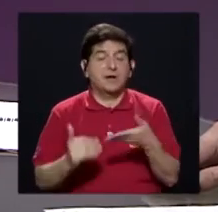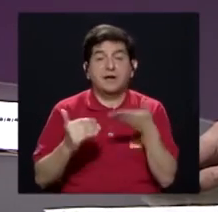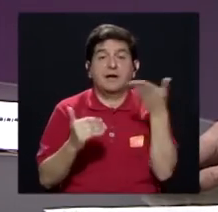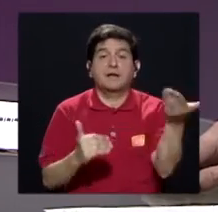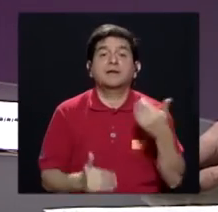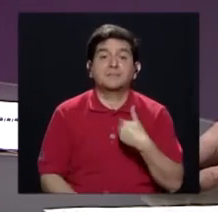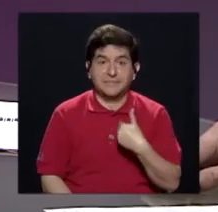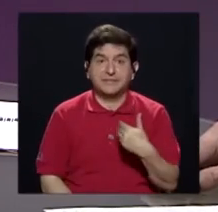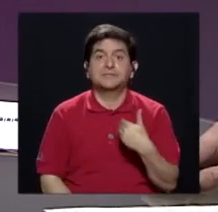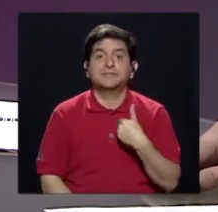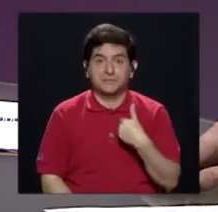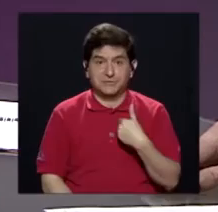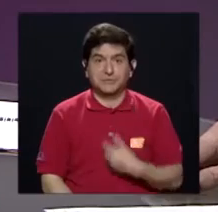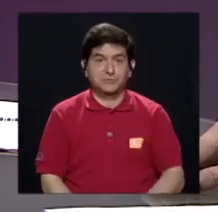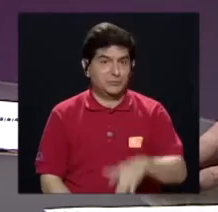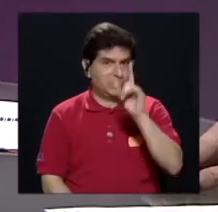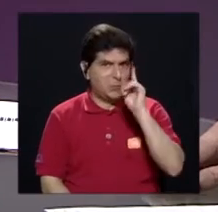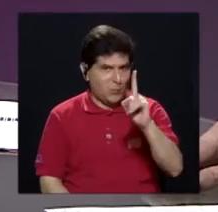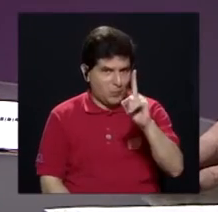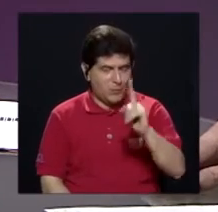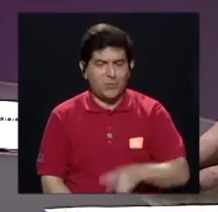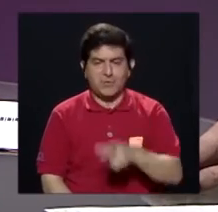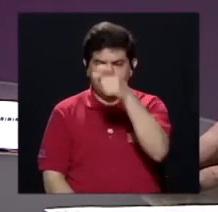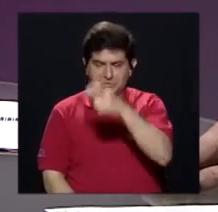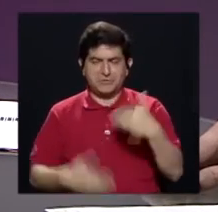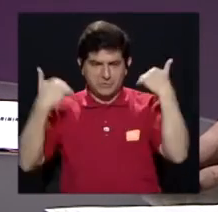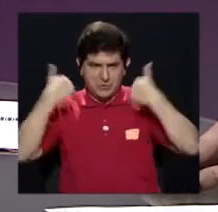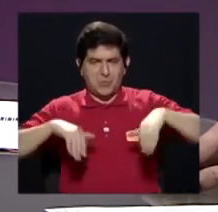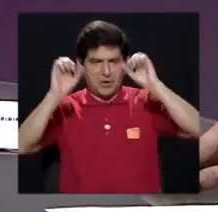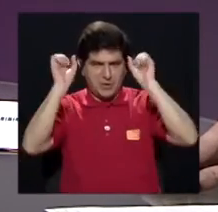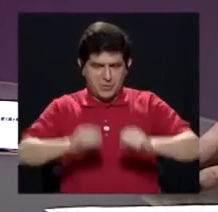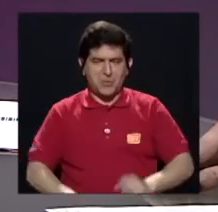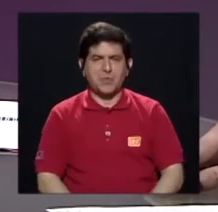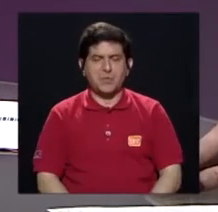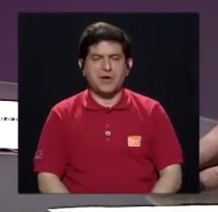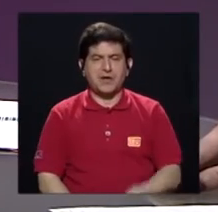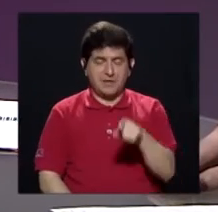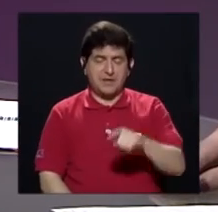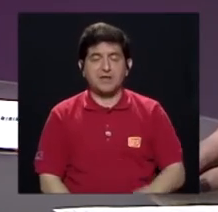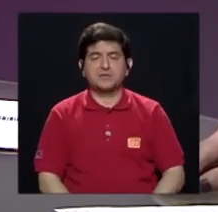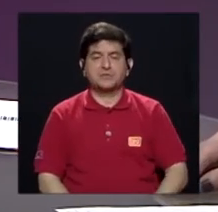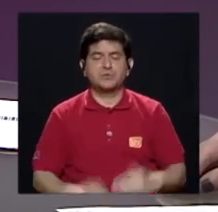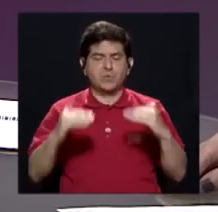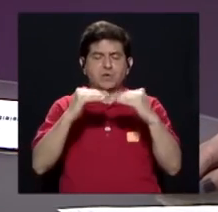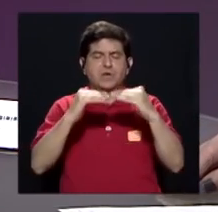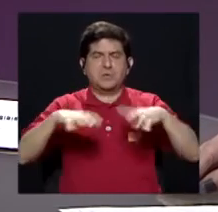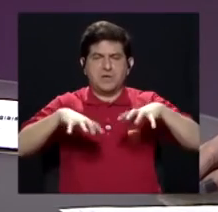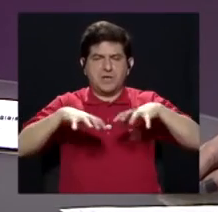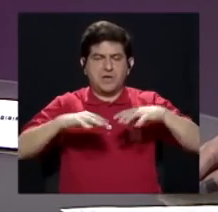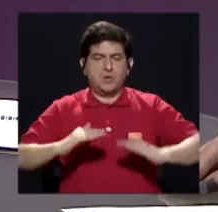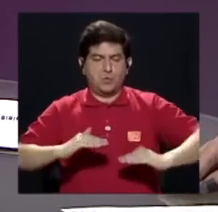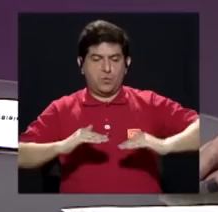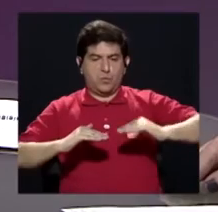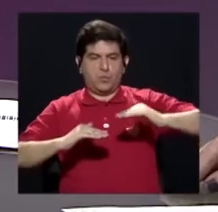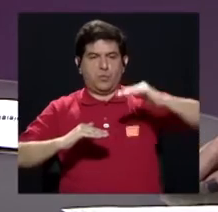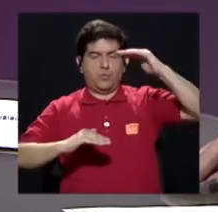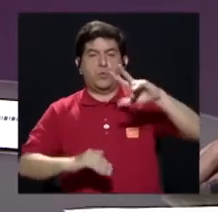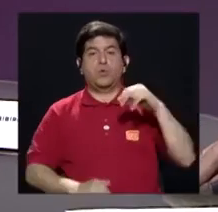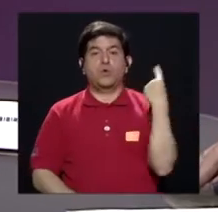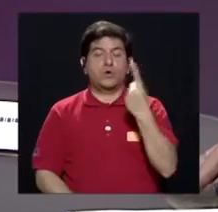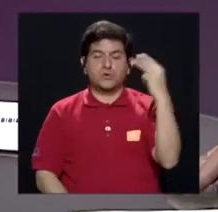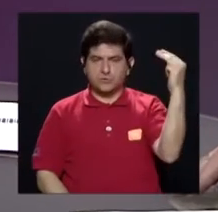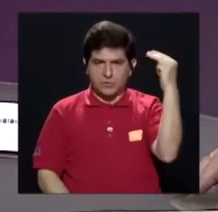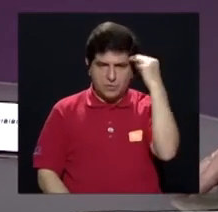elementos. Una de ellas es que el ser humano es capaz de subir su nivel vibratorio. Es más, no solo mentalmente